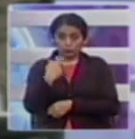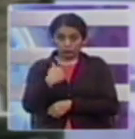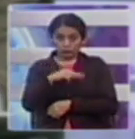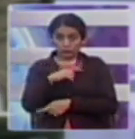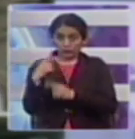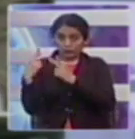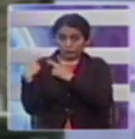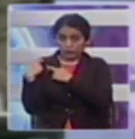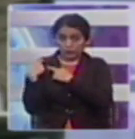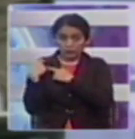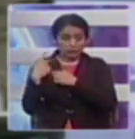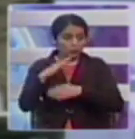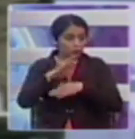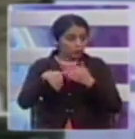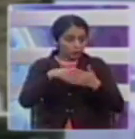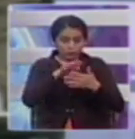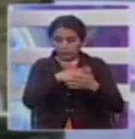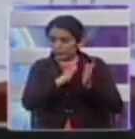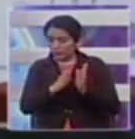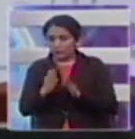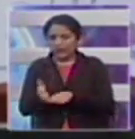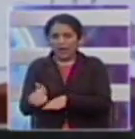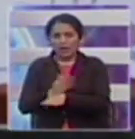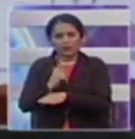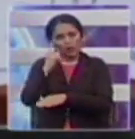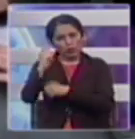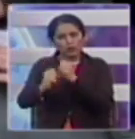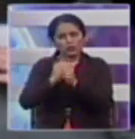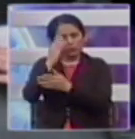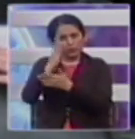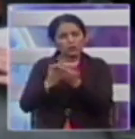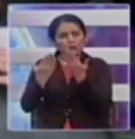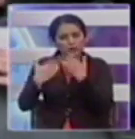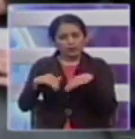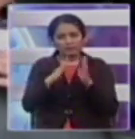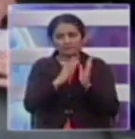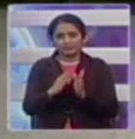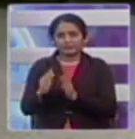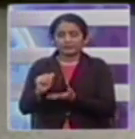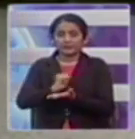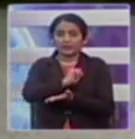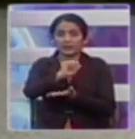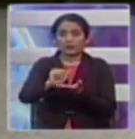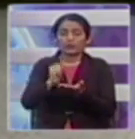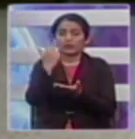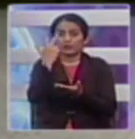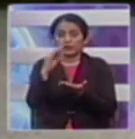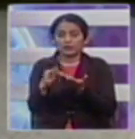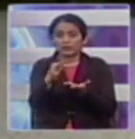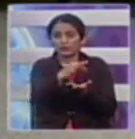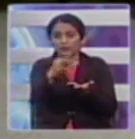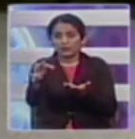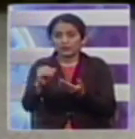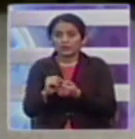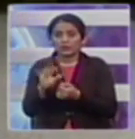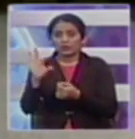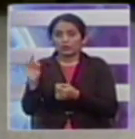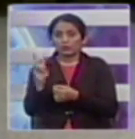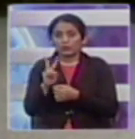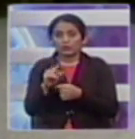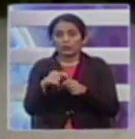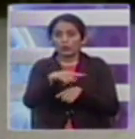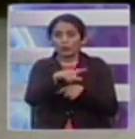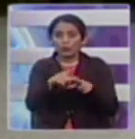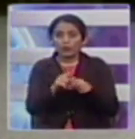Es un proceso que es planificado hace más de un año y medio. En la provincia de La Suay la cobertura será en 13 cantones, con 92 recintos electorales